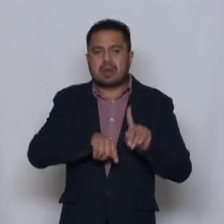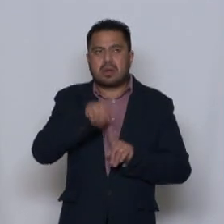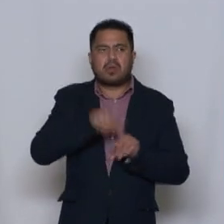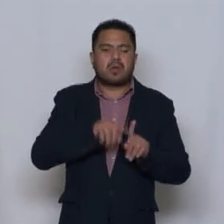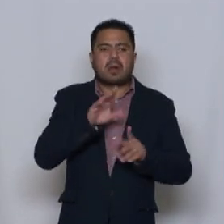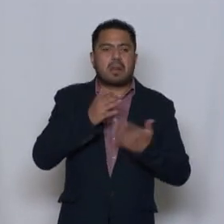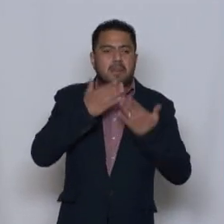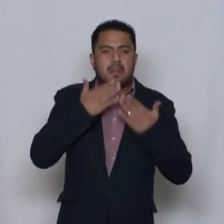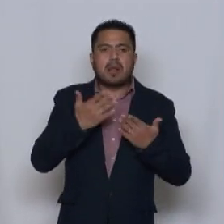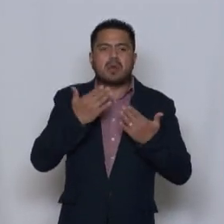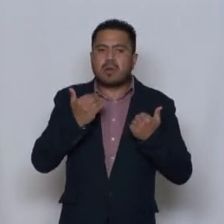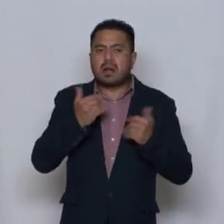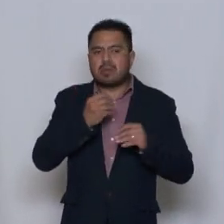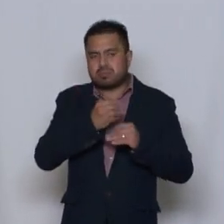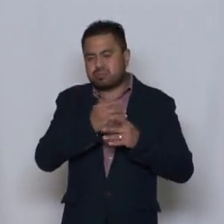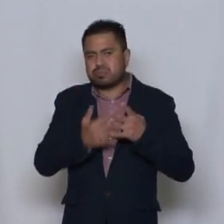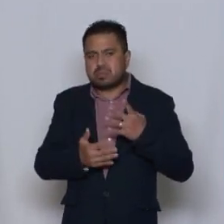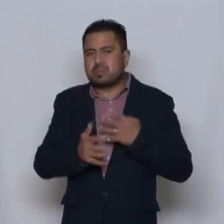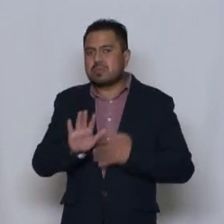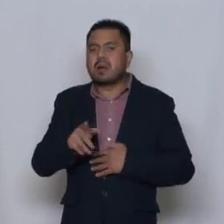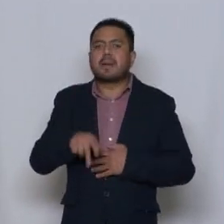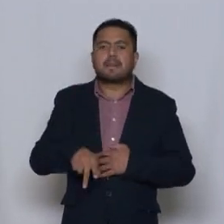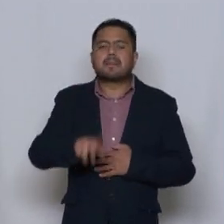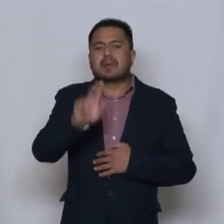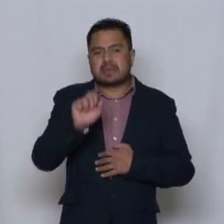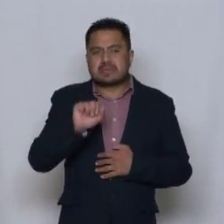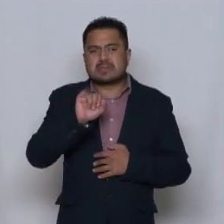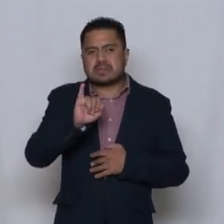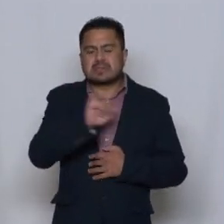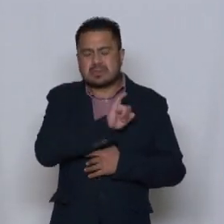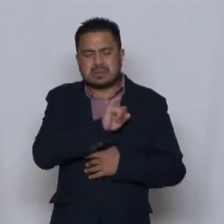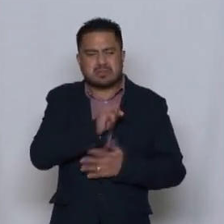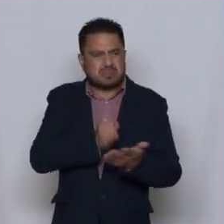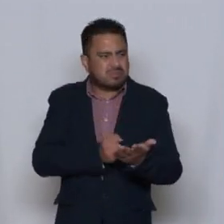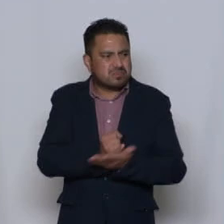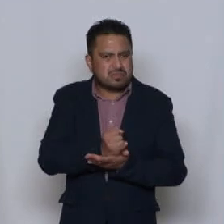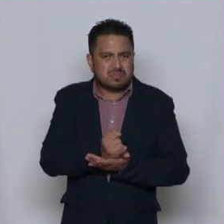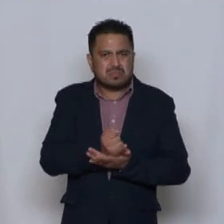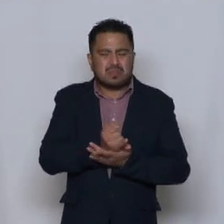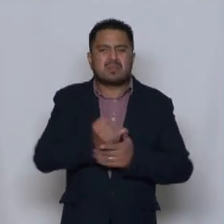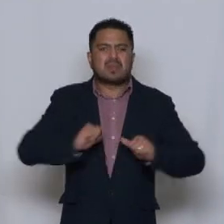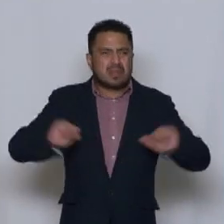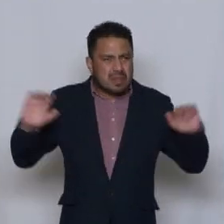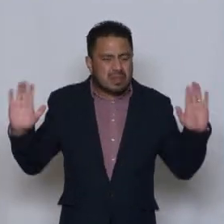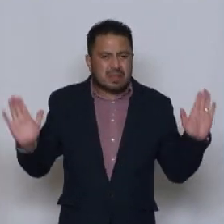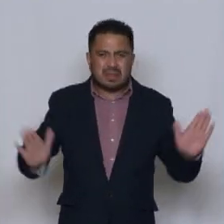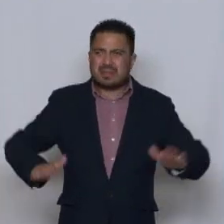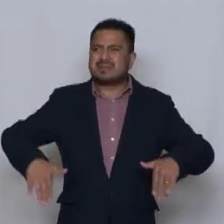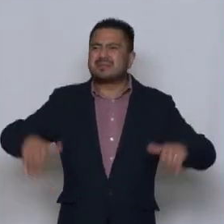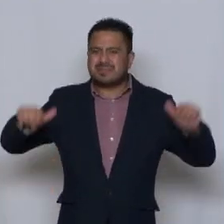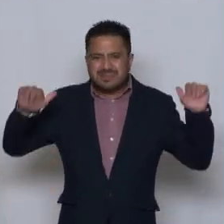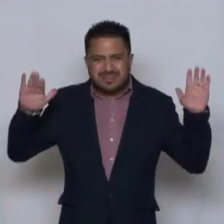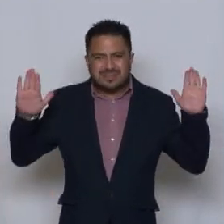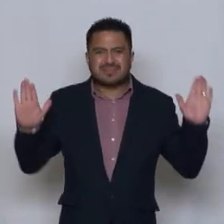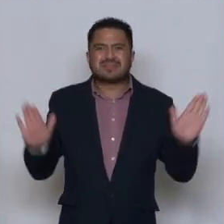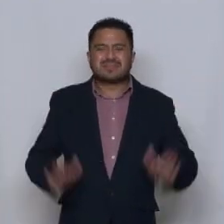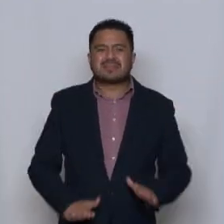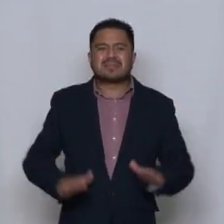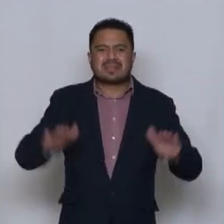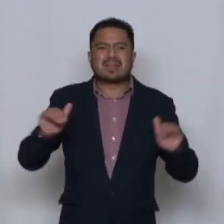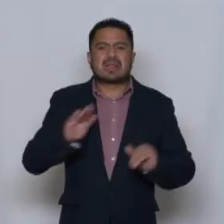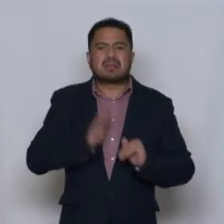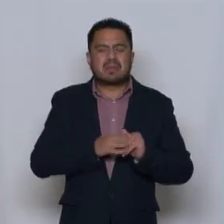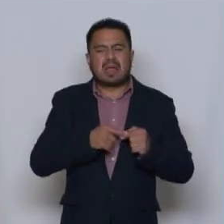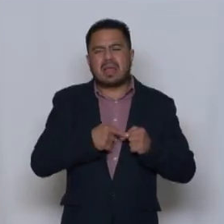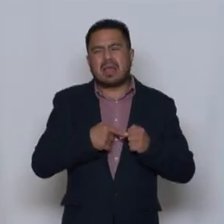no son muy buenas, etcétera. Pero sí son definitivamente aves de travesía muy